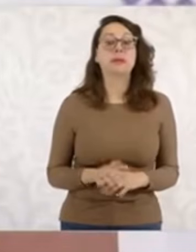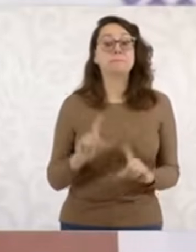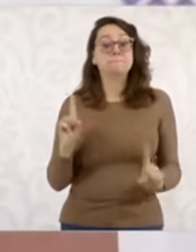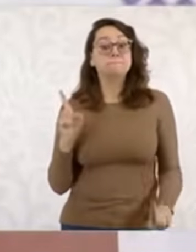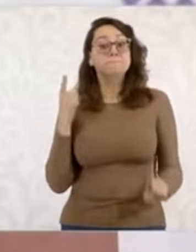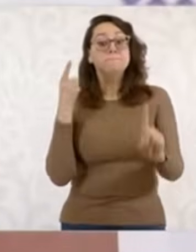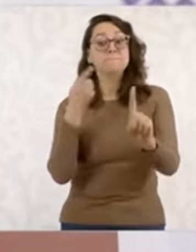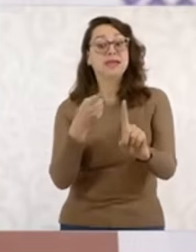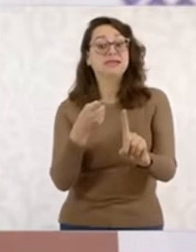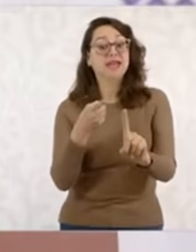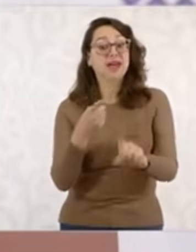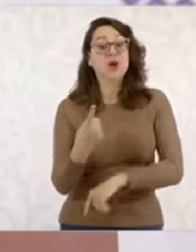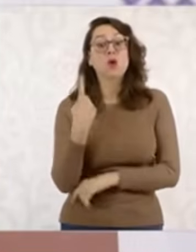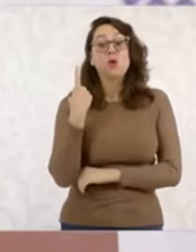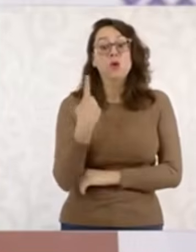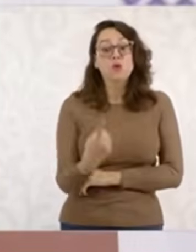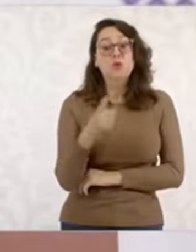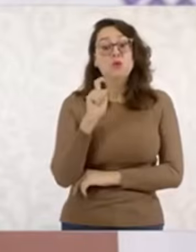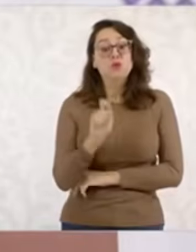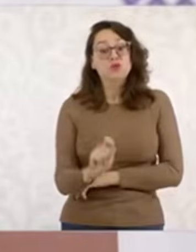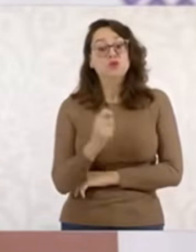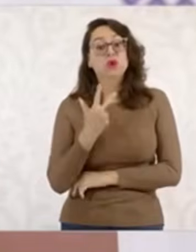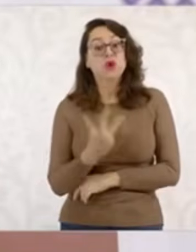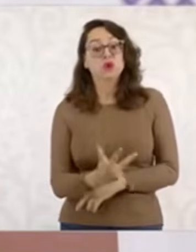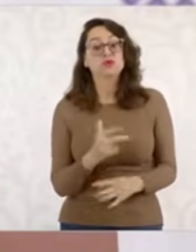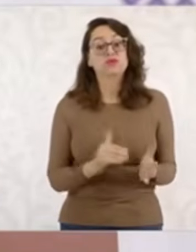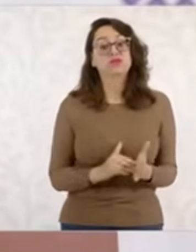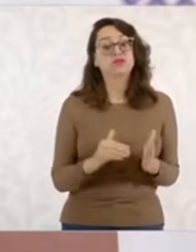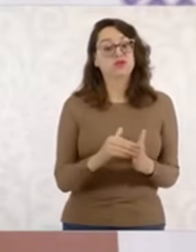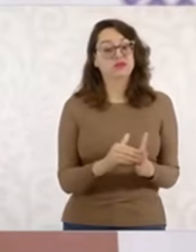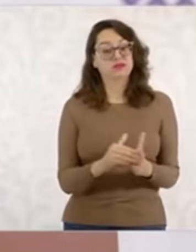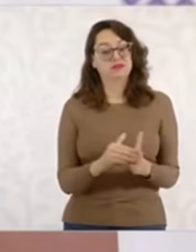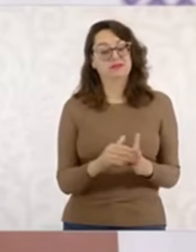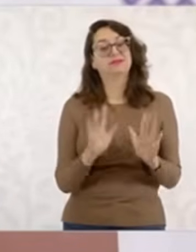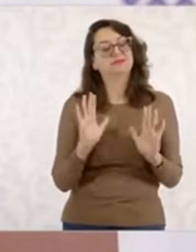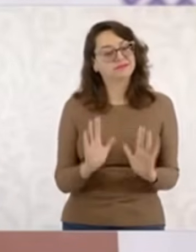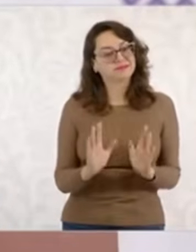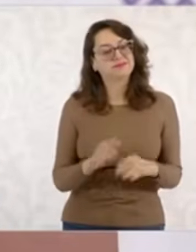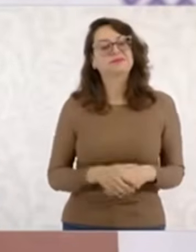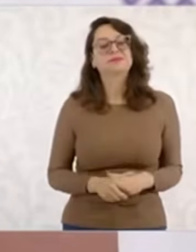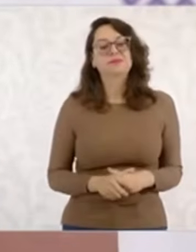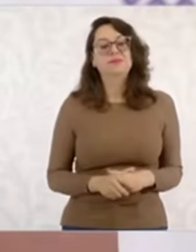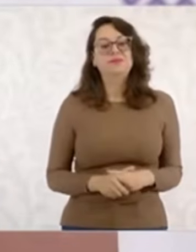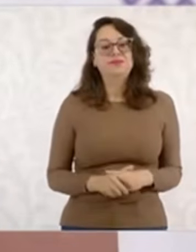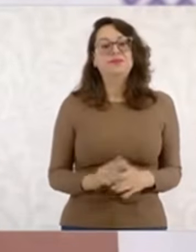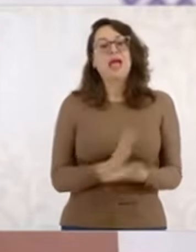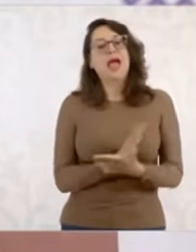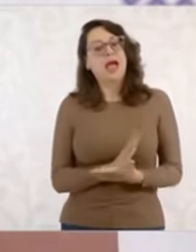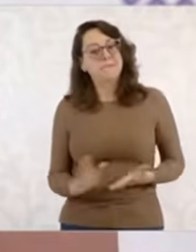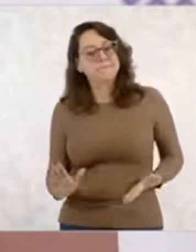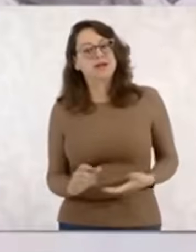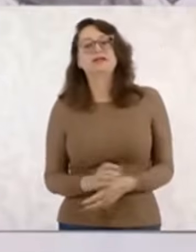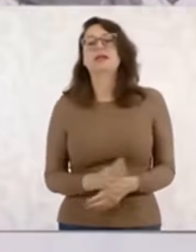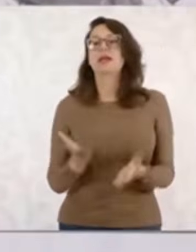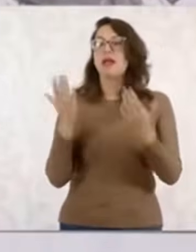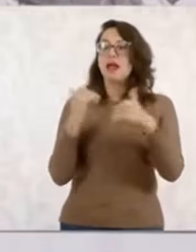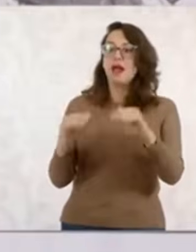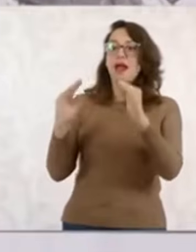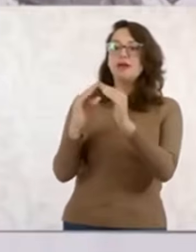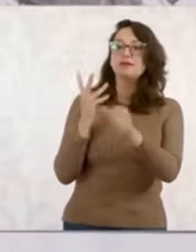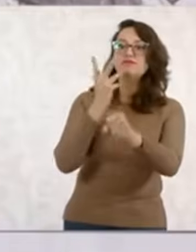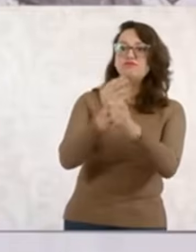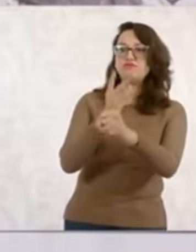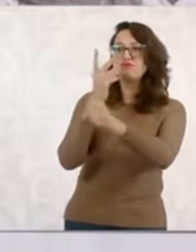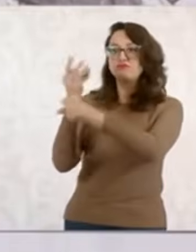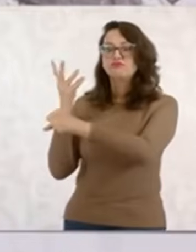dijo, 1.8 millones de viviendas. Y además los créditos de mejoramiento de vivienda.